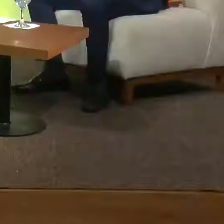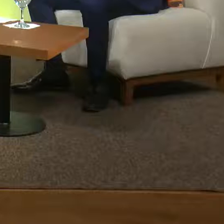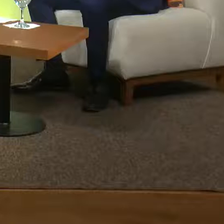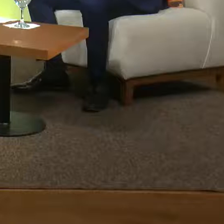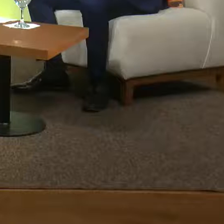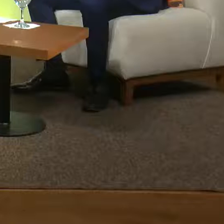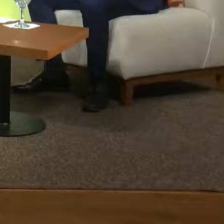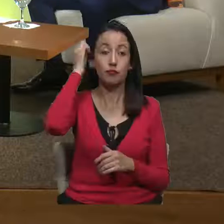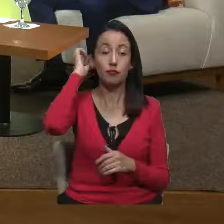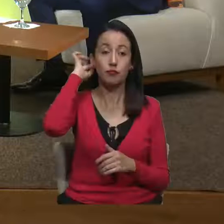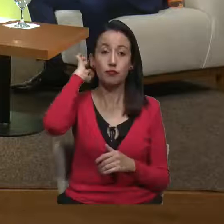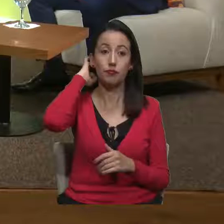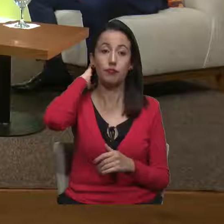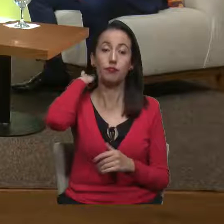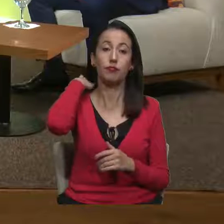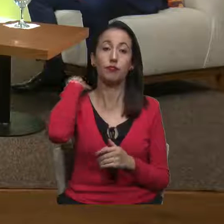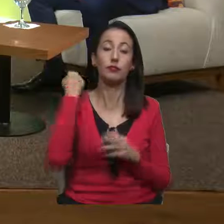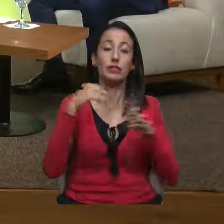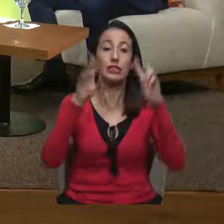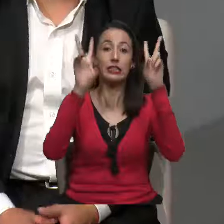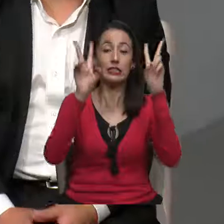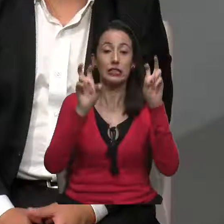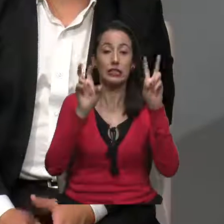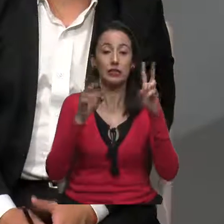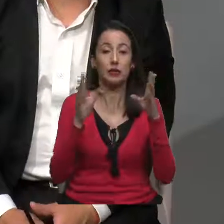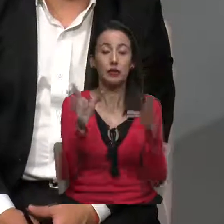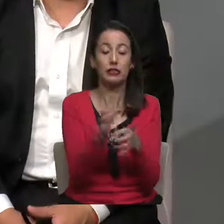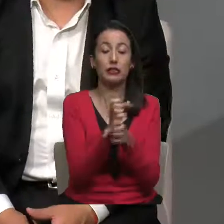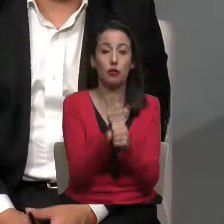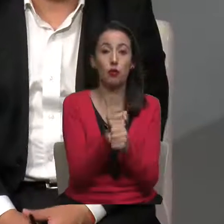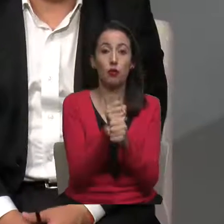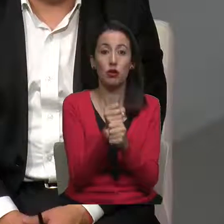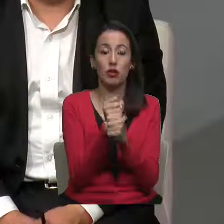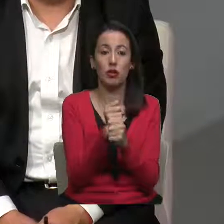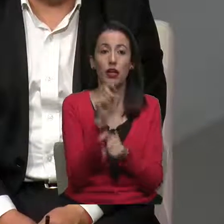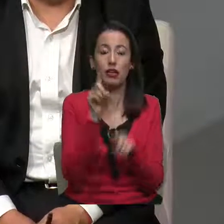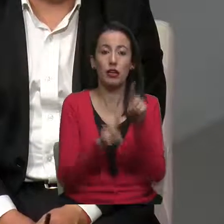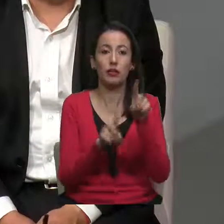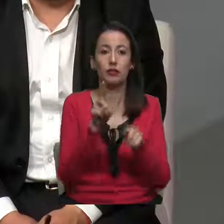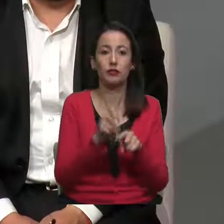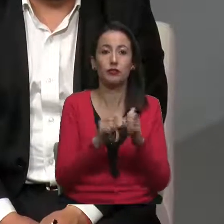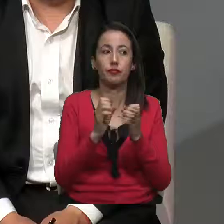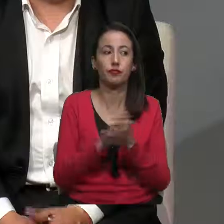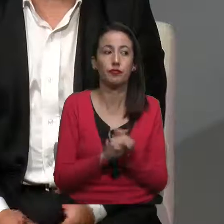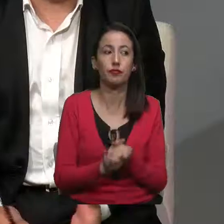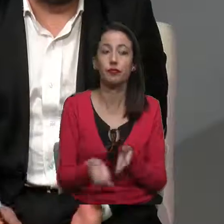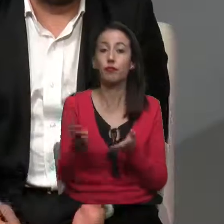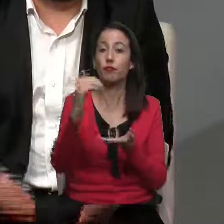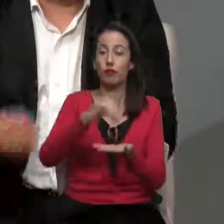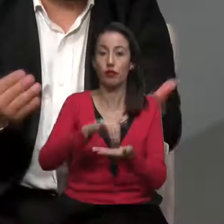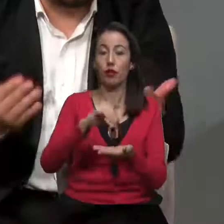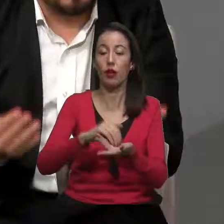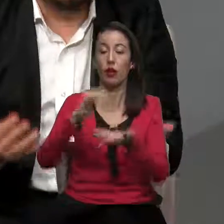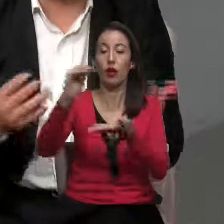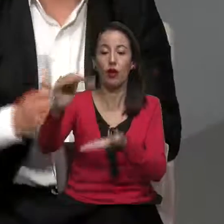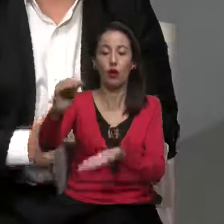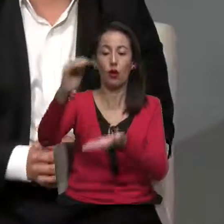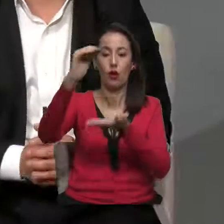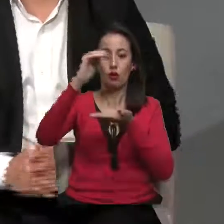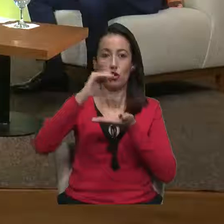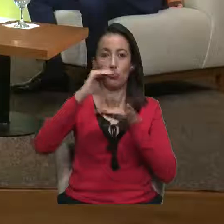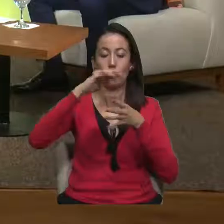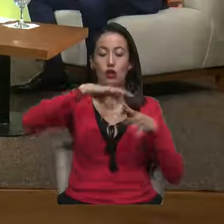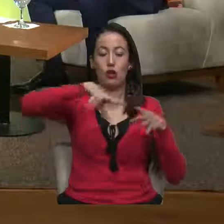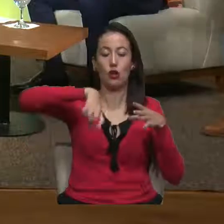bueno en el tema de seguridad tenemos algunos aspectos que quisiéramos abordar con el candidato y pedimos a nuestra asistente de producción que nos